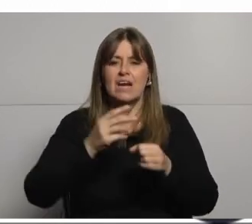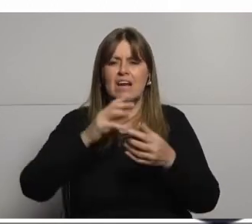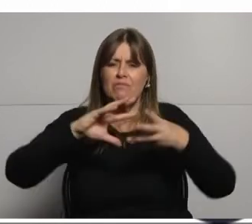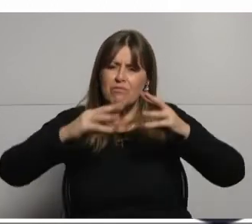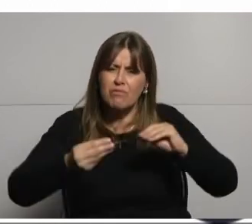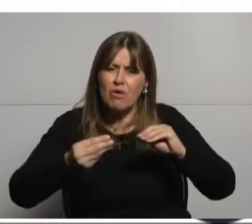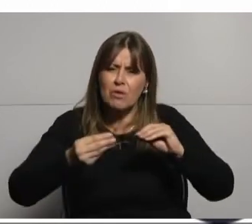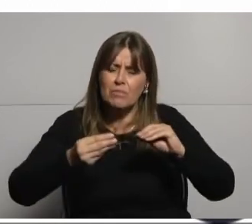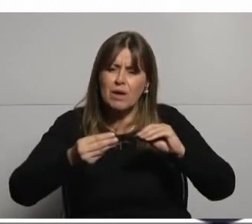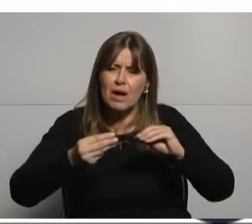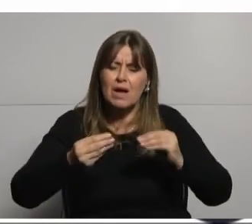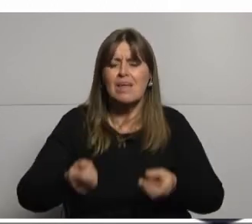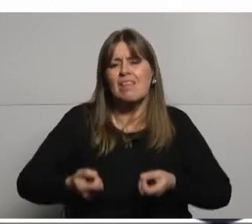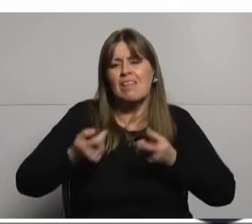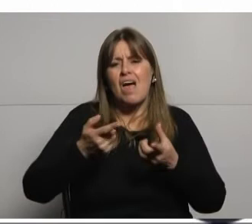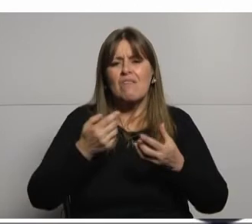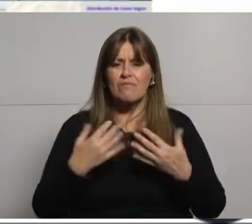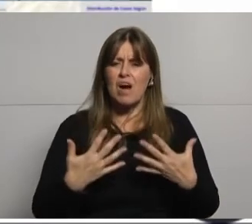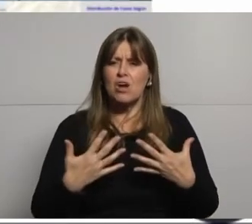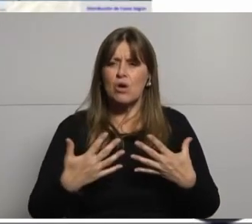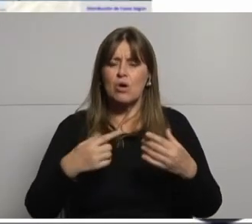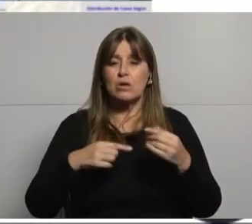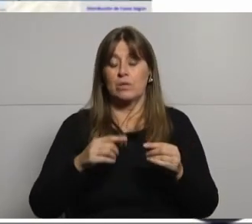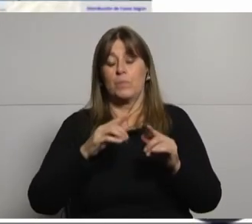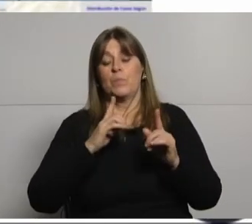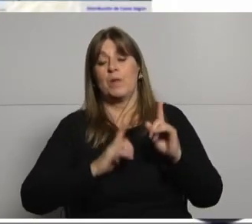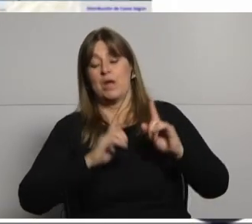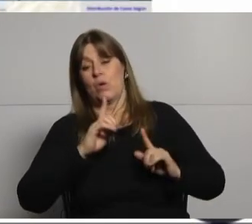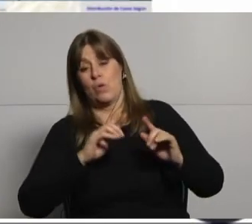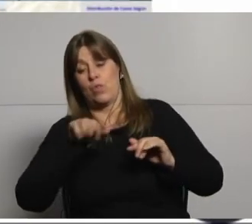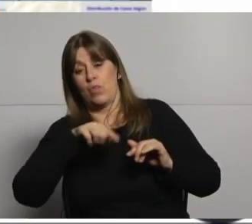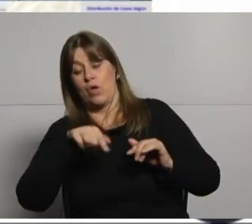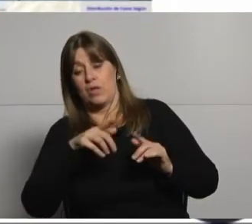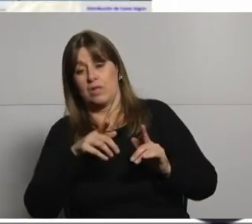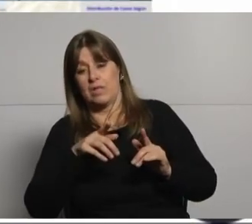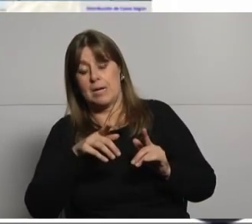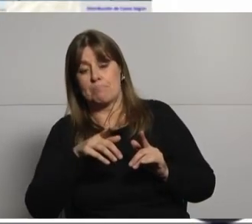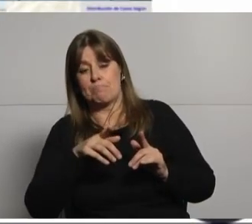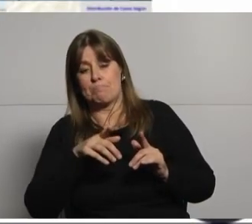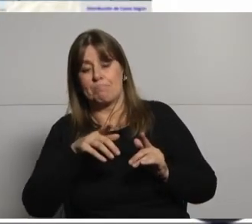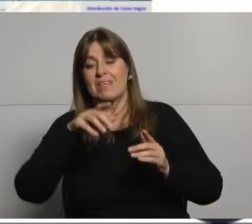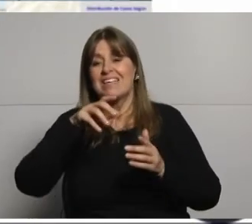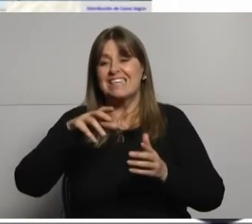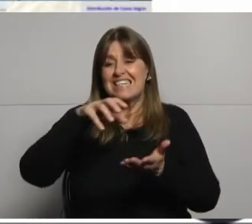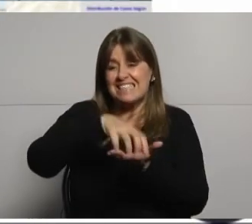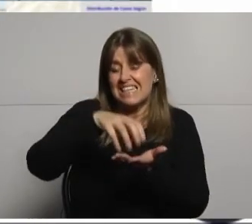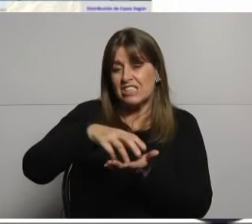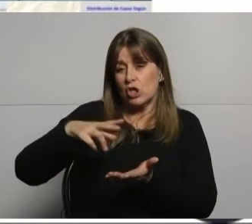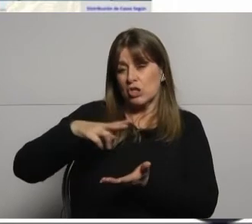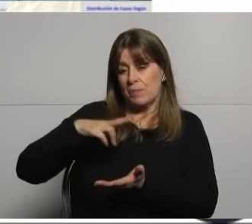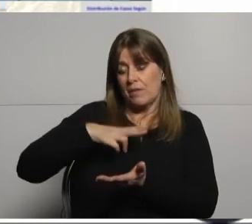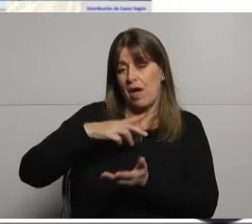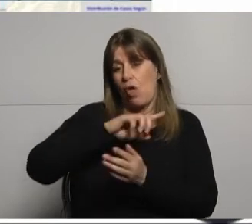actores pueden agregar valor a esto, tanto desde la academia como desde el sector privado o desde la sociedad